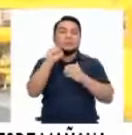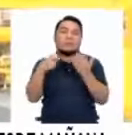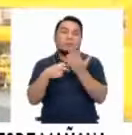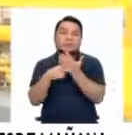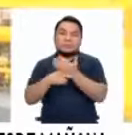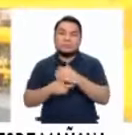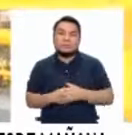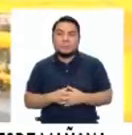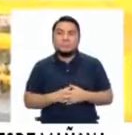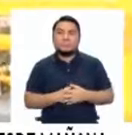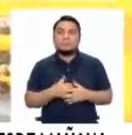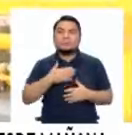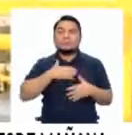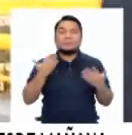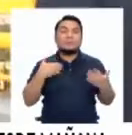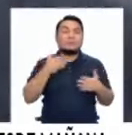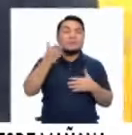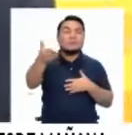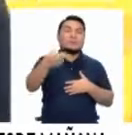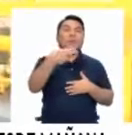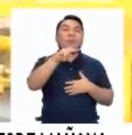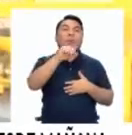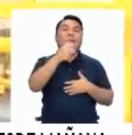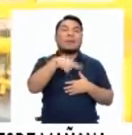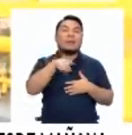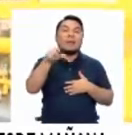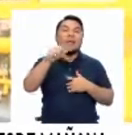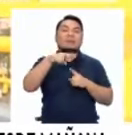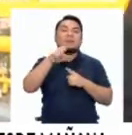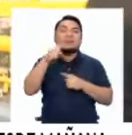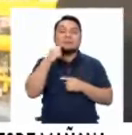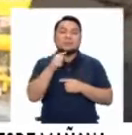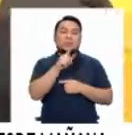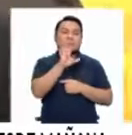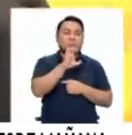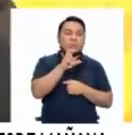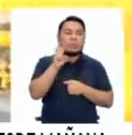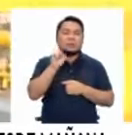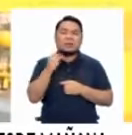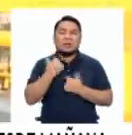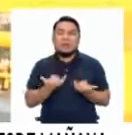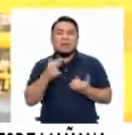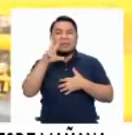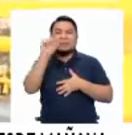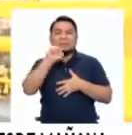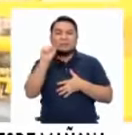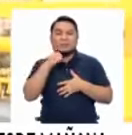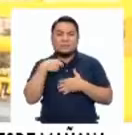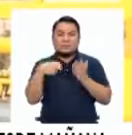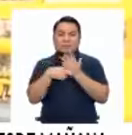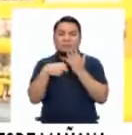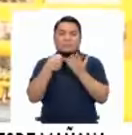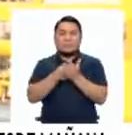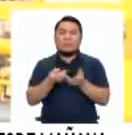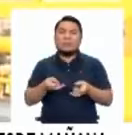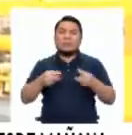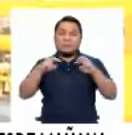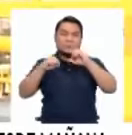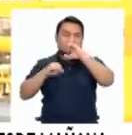Mi zona es de Huaycán, Habitarte, 1.50, 2 soles, ahora están 3 soles. O sea, ha subido